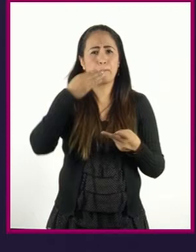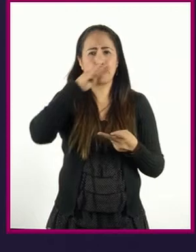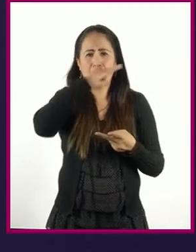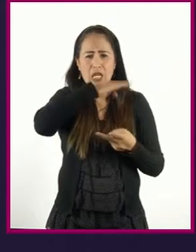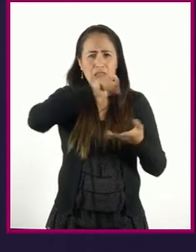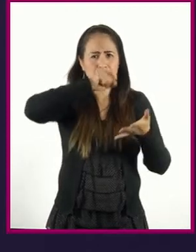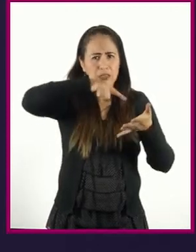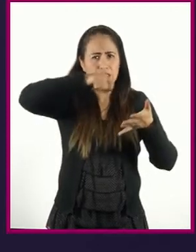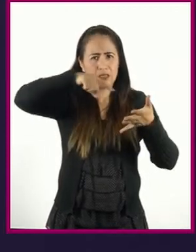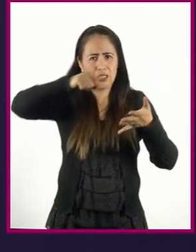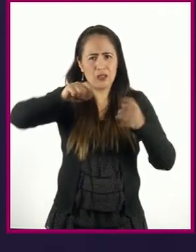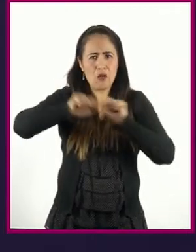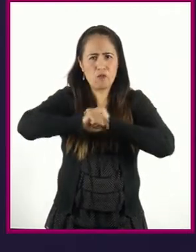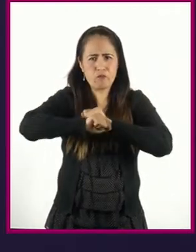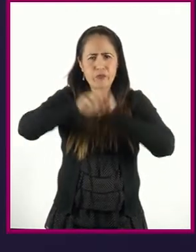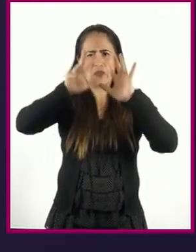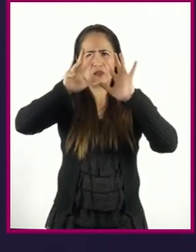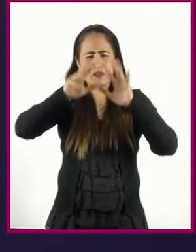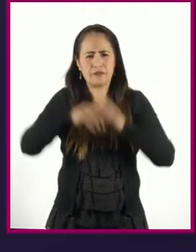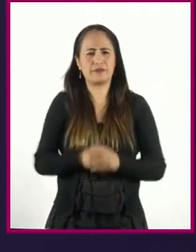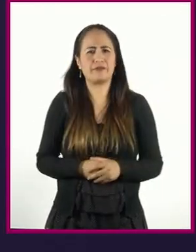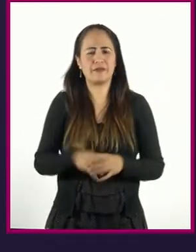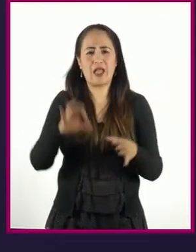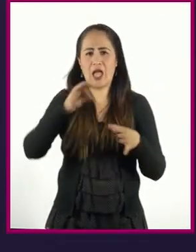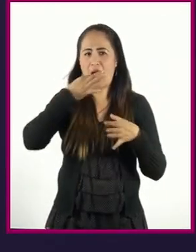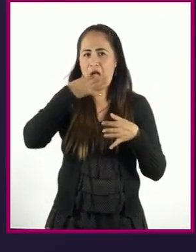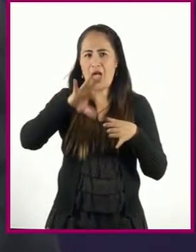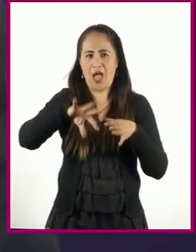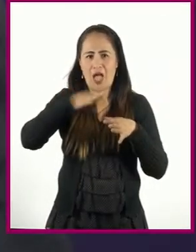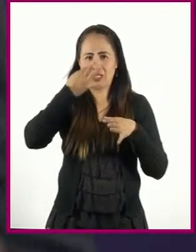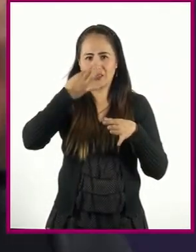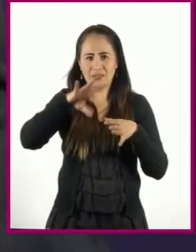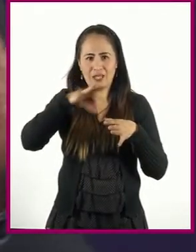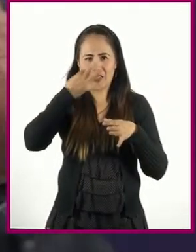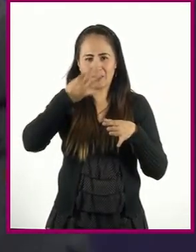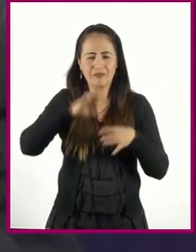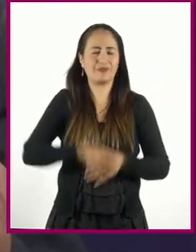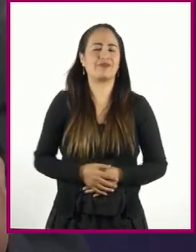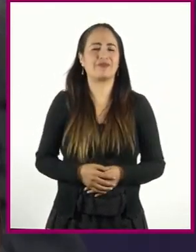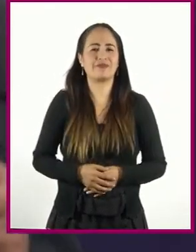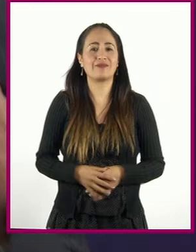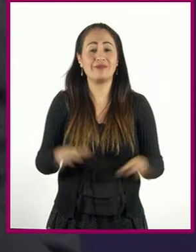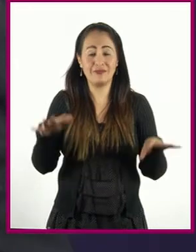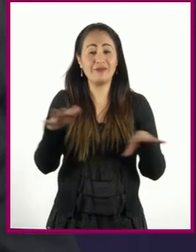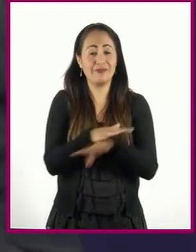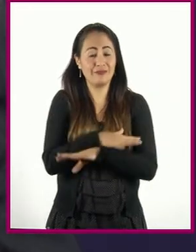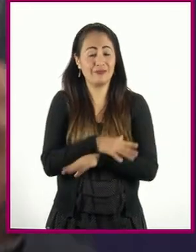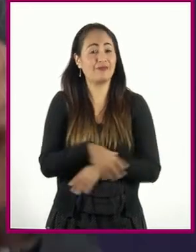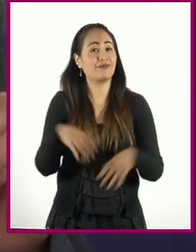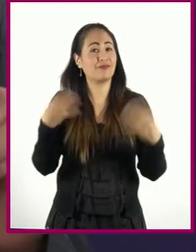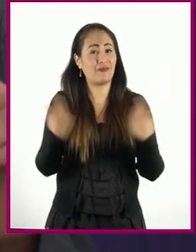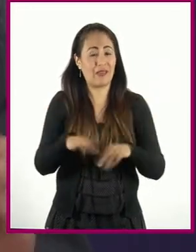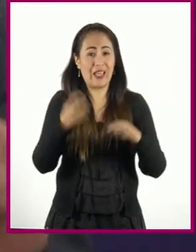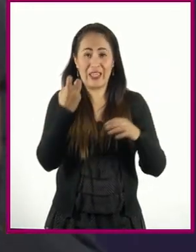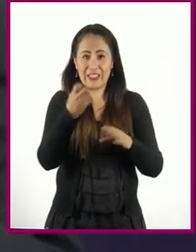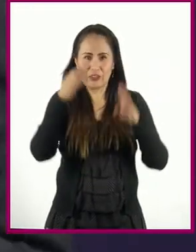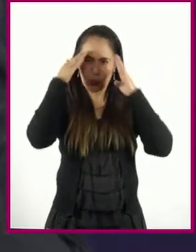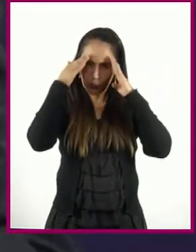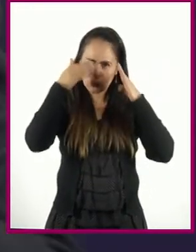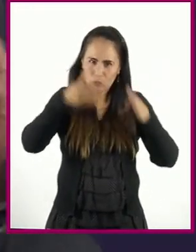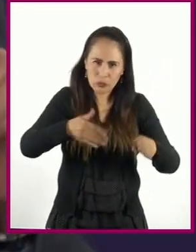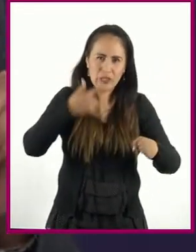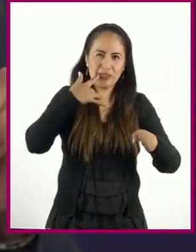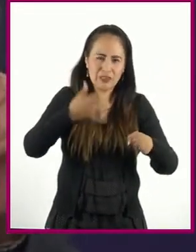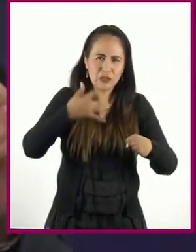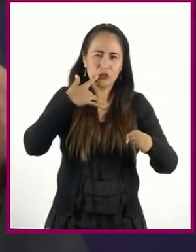explotaban y se transformaban en palomitas de maíz. De inmediato encaminó sus esfuerzos al